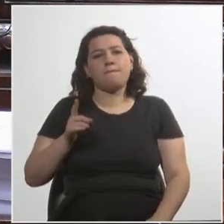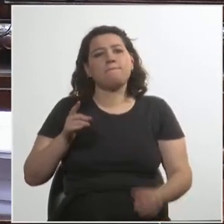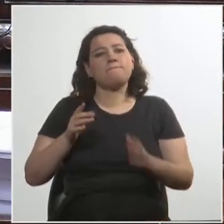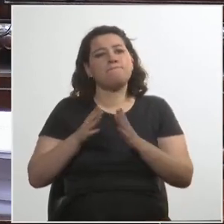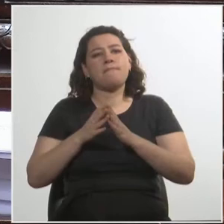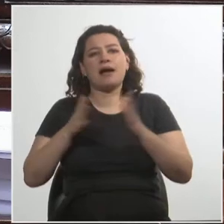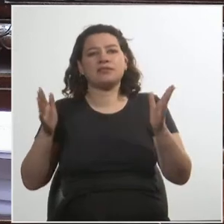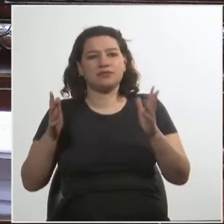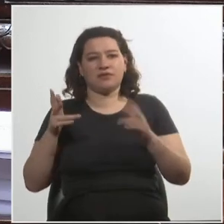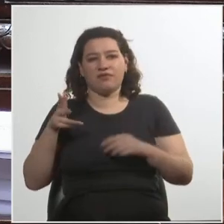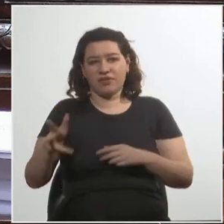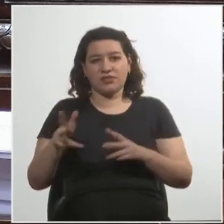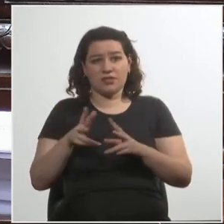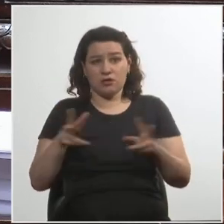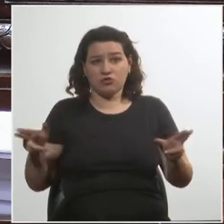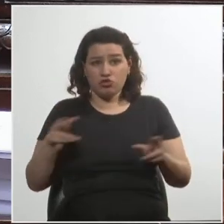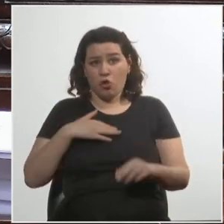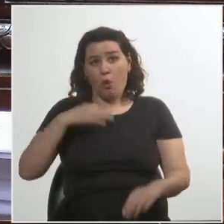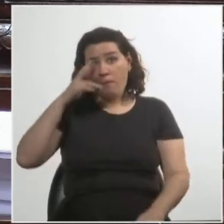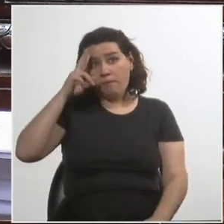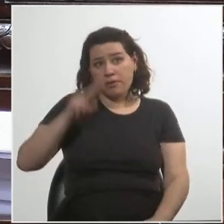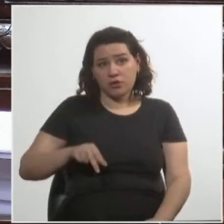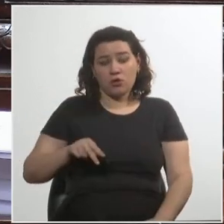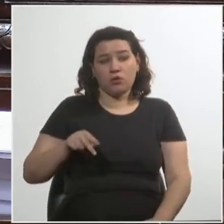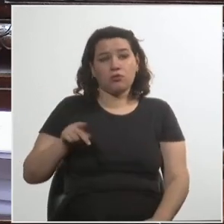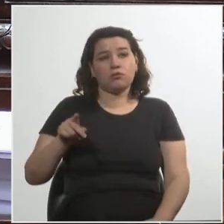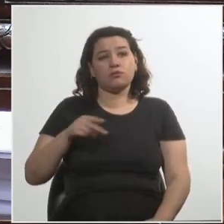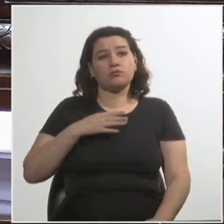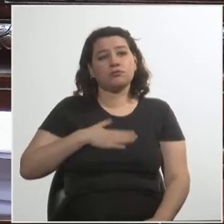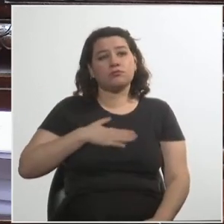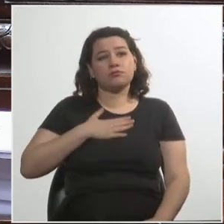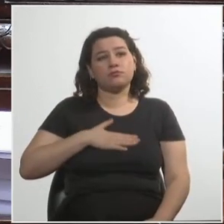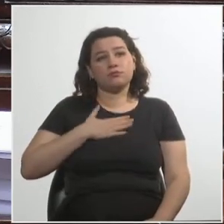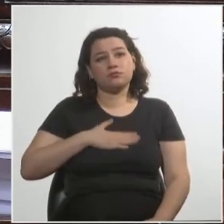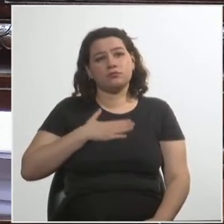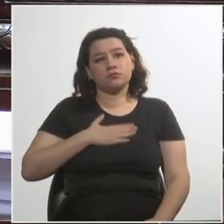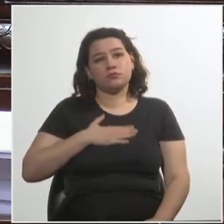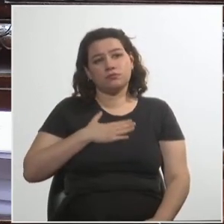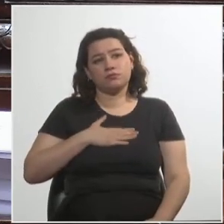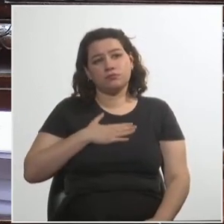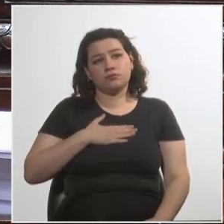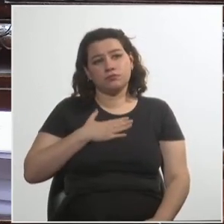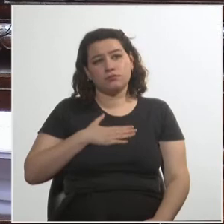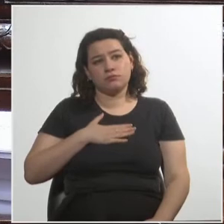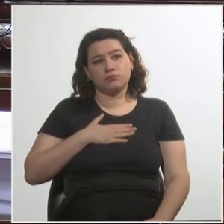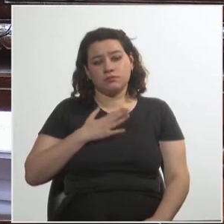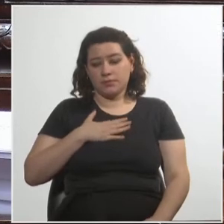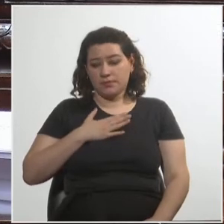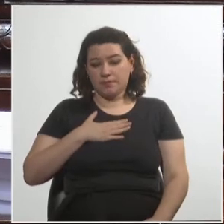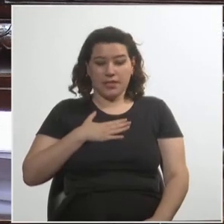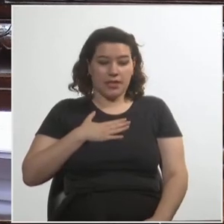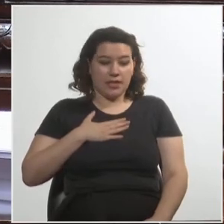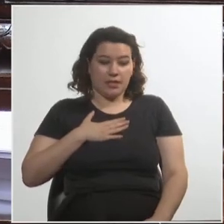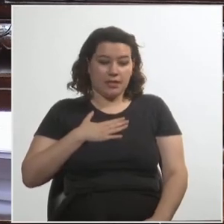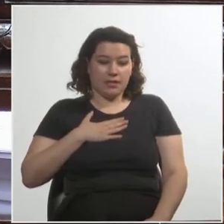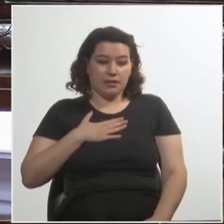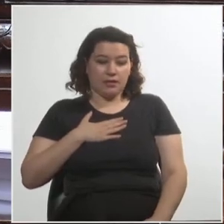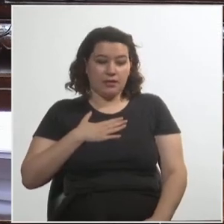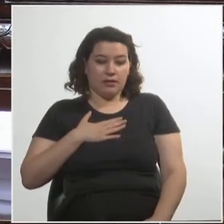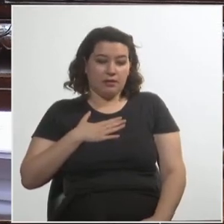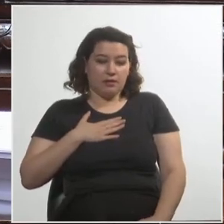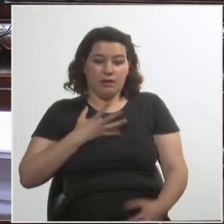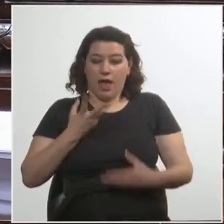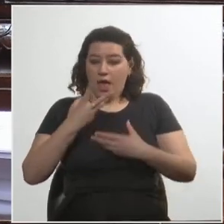de las fechas yo en lo personal comparto Porque en mi fueros más íntimos estoy abierto a continuar